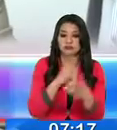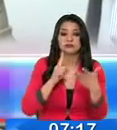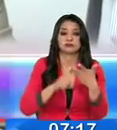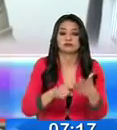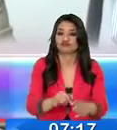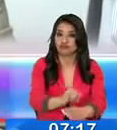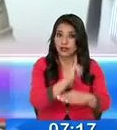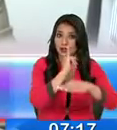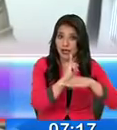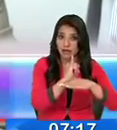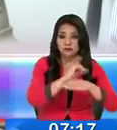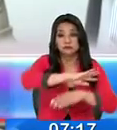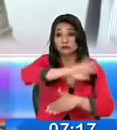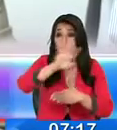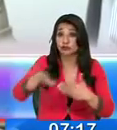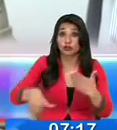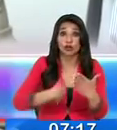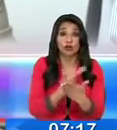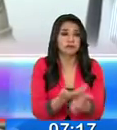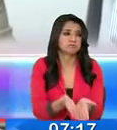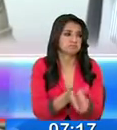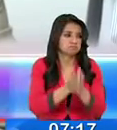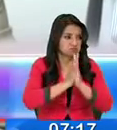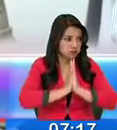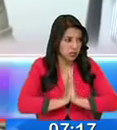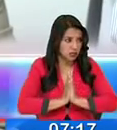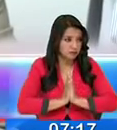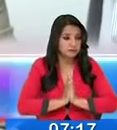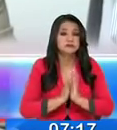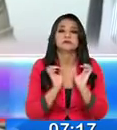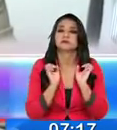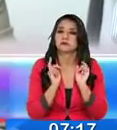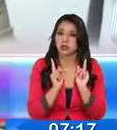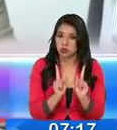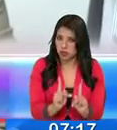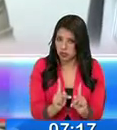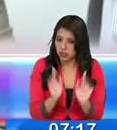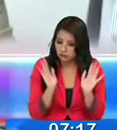los sectores, que también quisiéramos que se